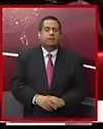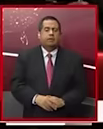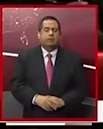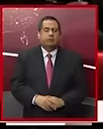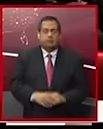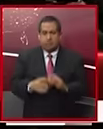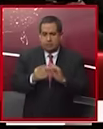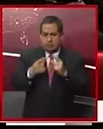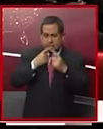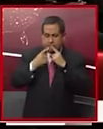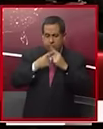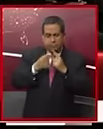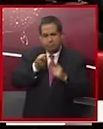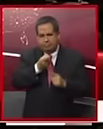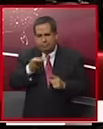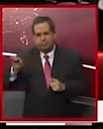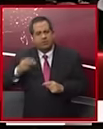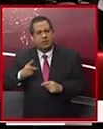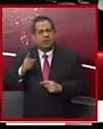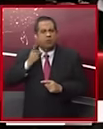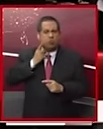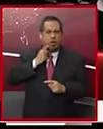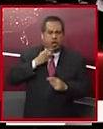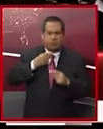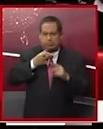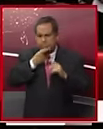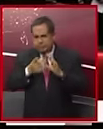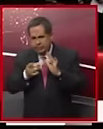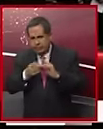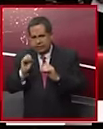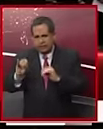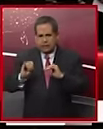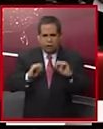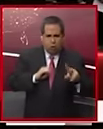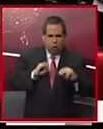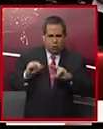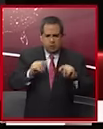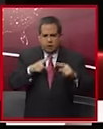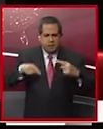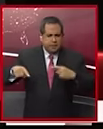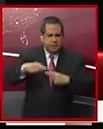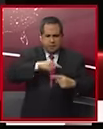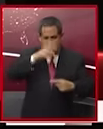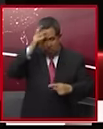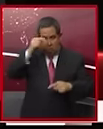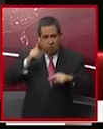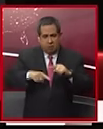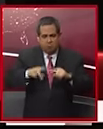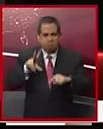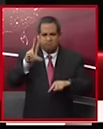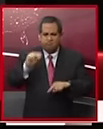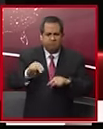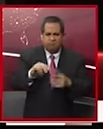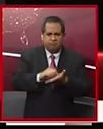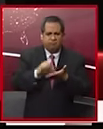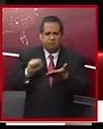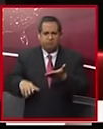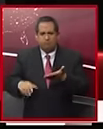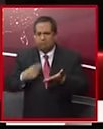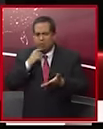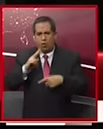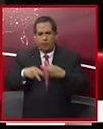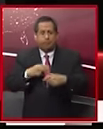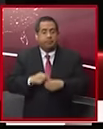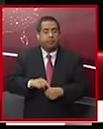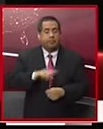Bueno, luego de que varios legisladores hablaron a favor y en contra de esta reserva, por acuerdo parlamentario, fue retirado dicho numeral del texto a discusión